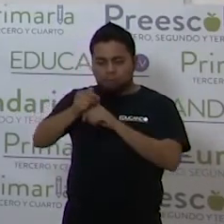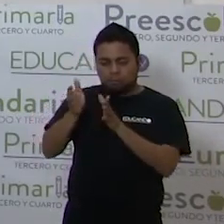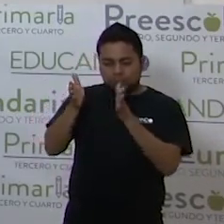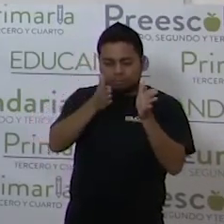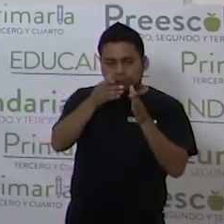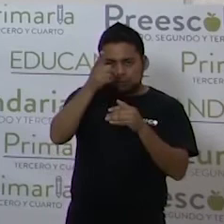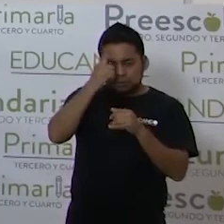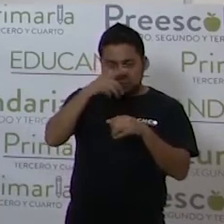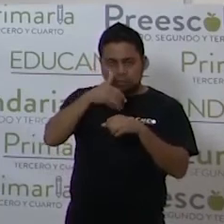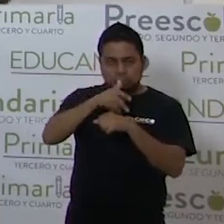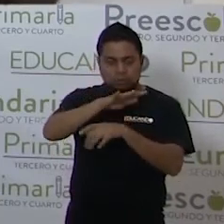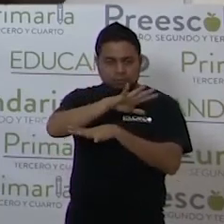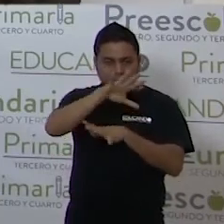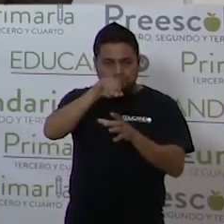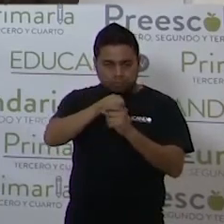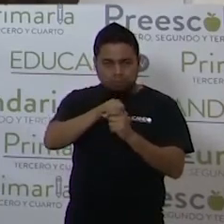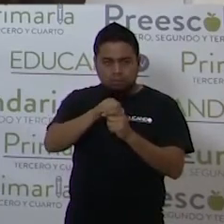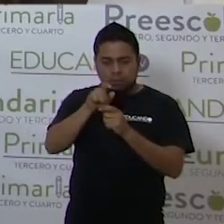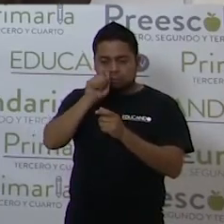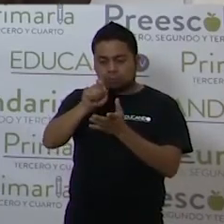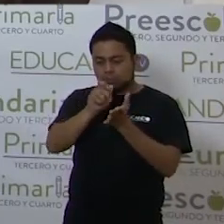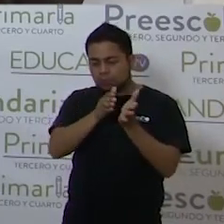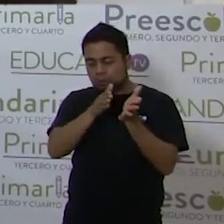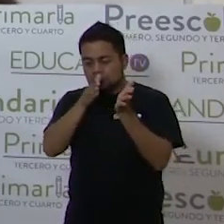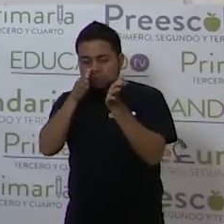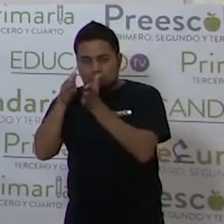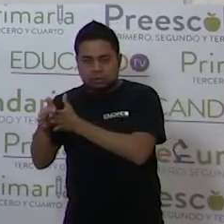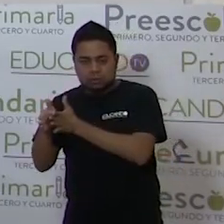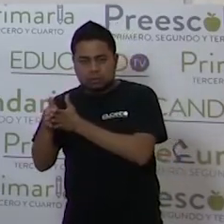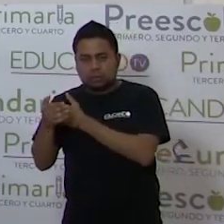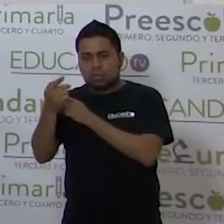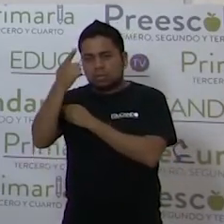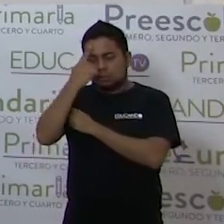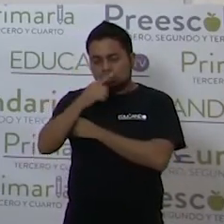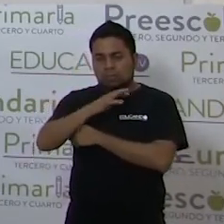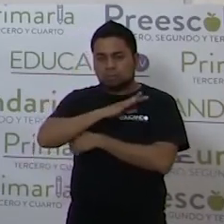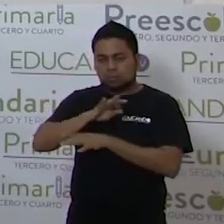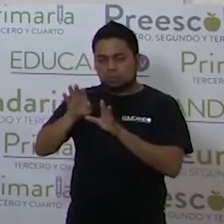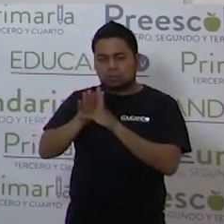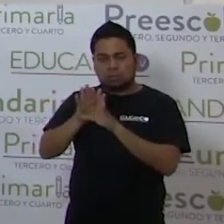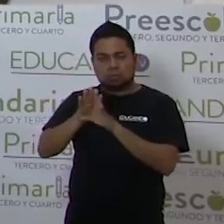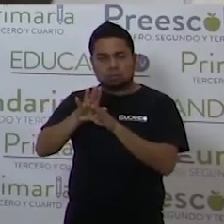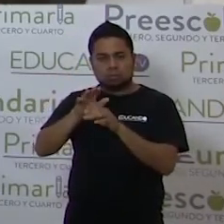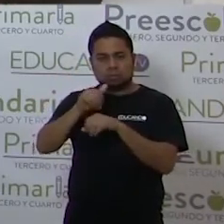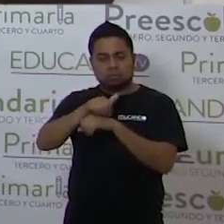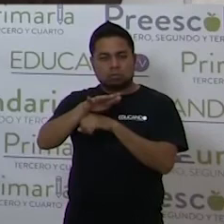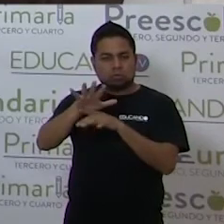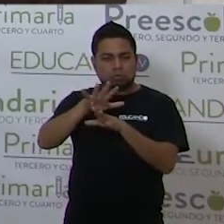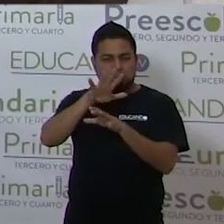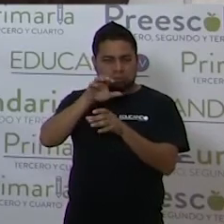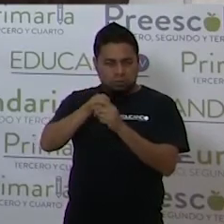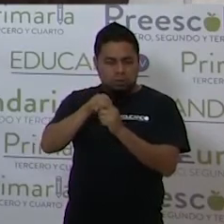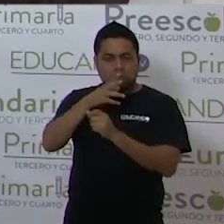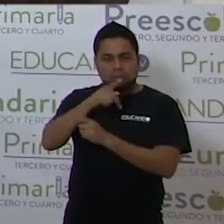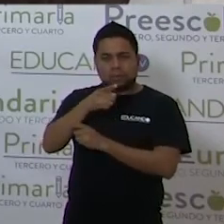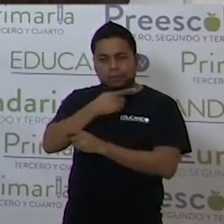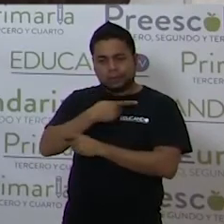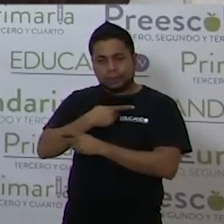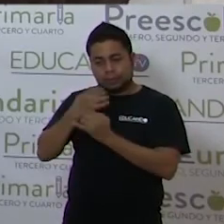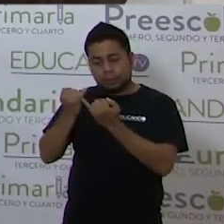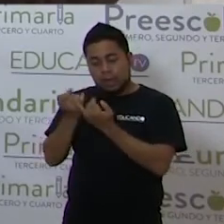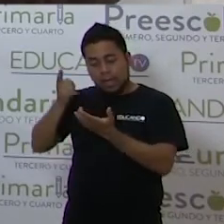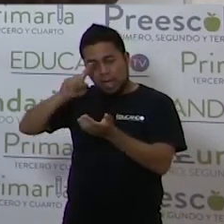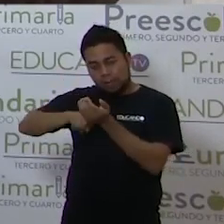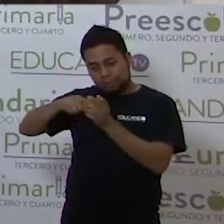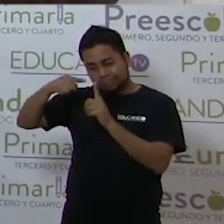en número entero corremos el punto a la derecha un espacio para dejarlo como número entero pero también tenemos que correr aquí adentro